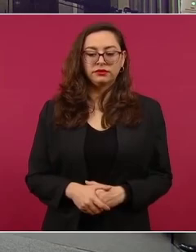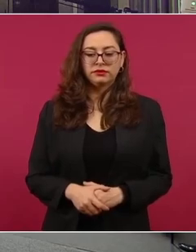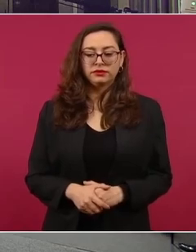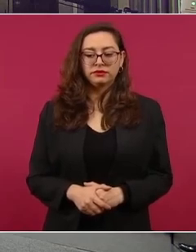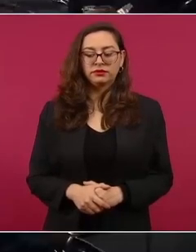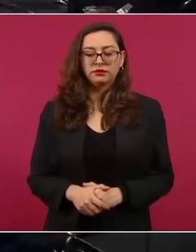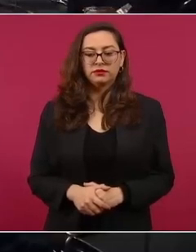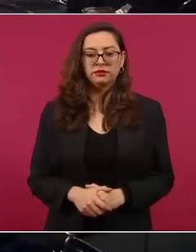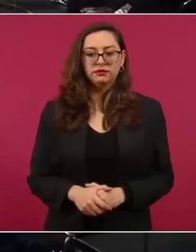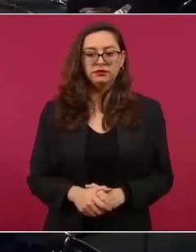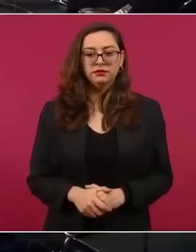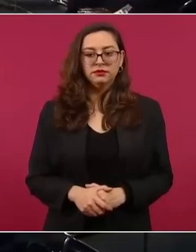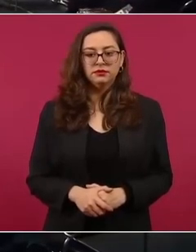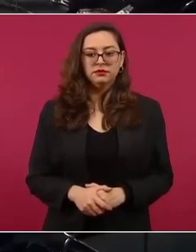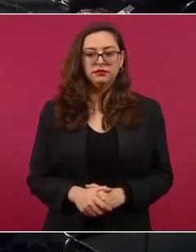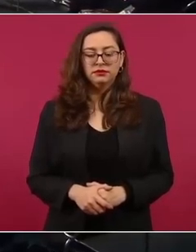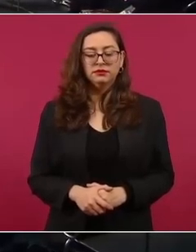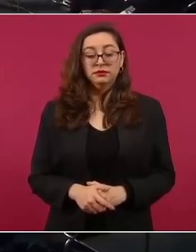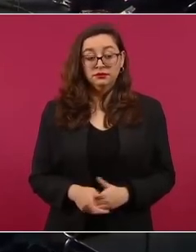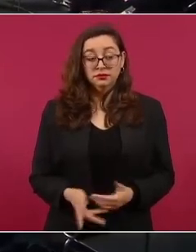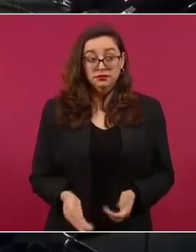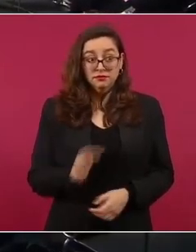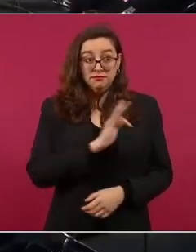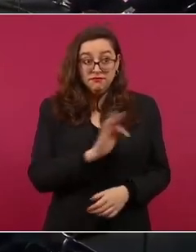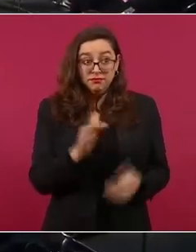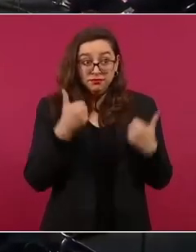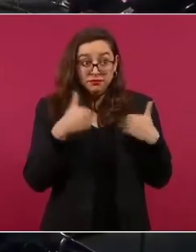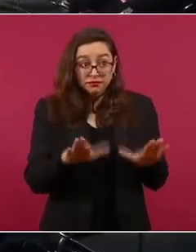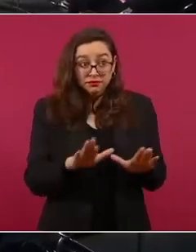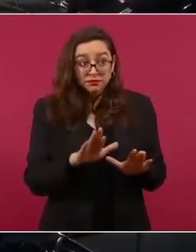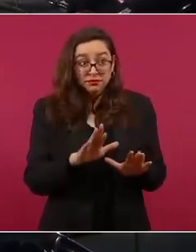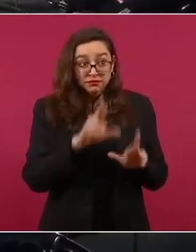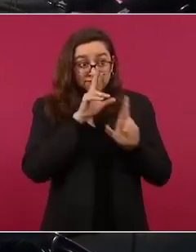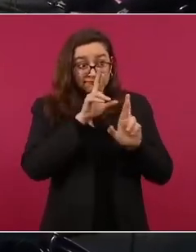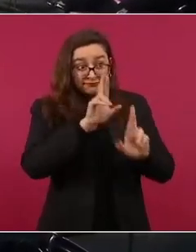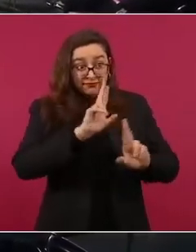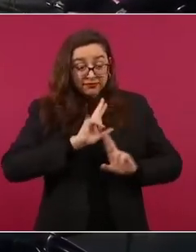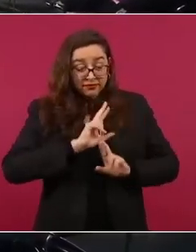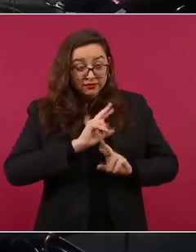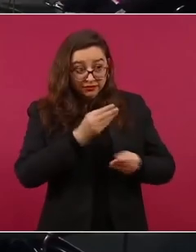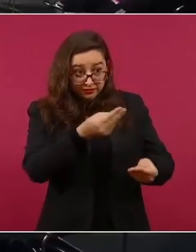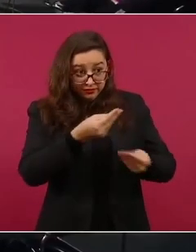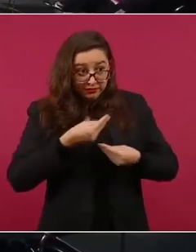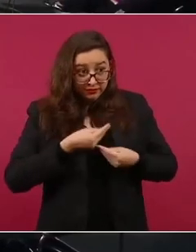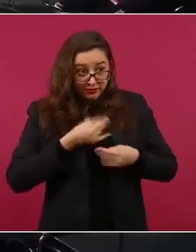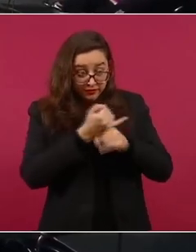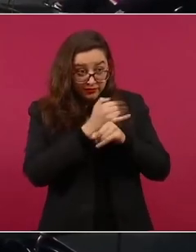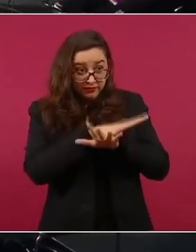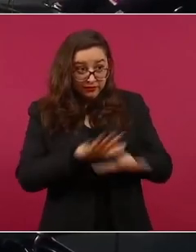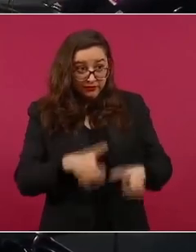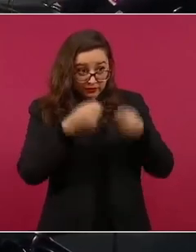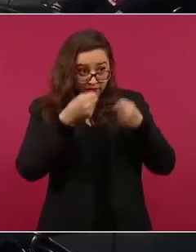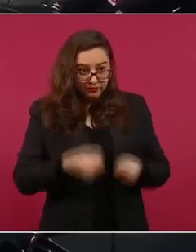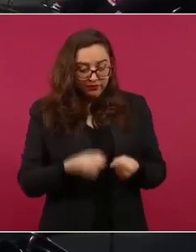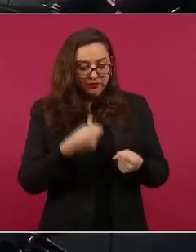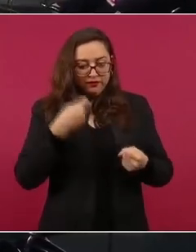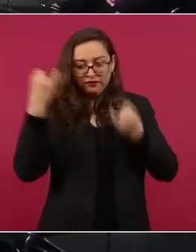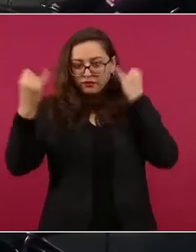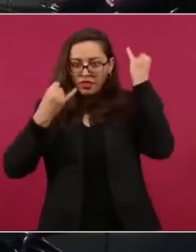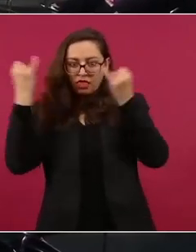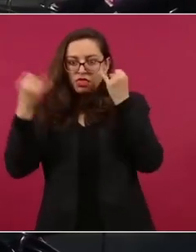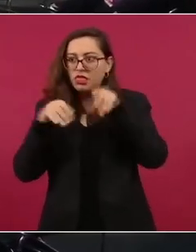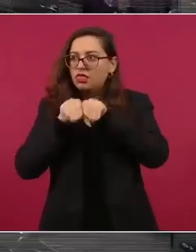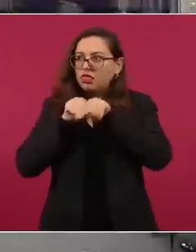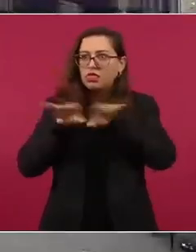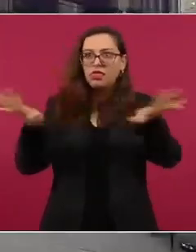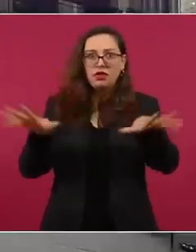Ah, perfecto. ¿Y no nos podría hacer llegar el… Ah, muy bien, para tenerlo en concreto y no… pues las noticias